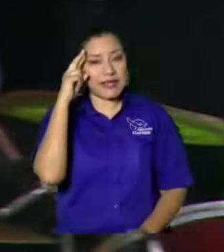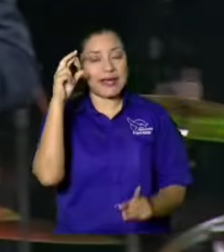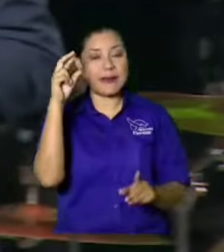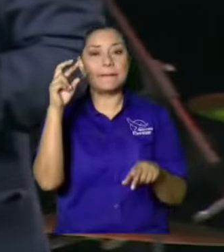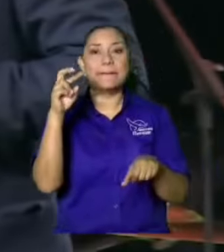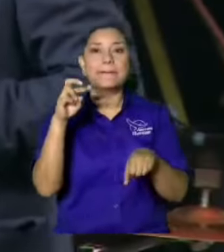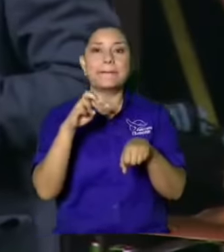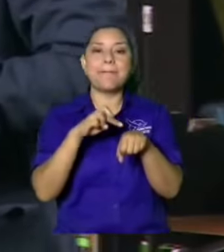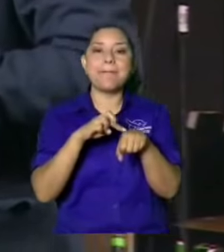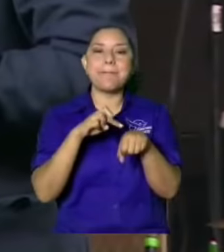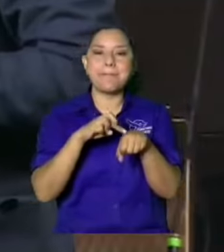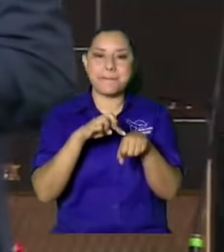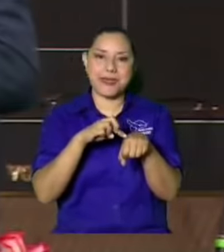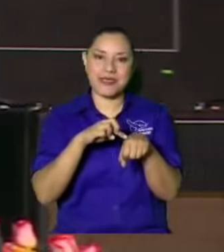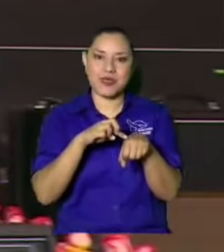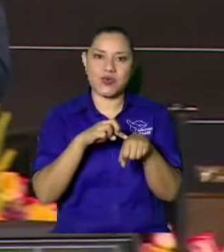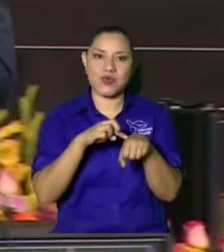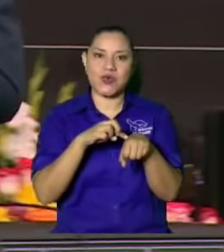No Rodríguez,